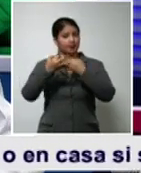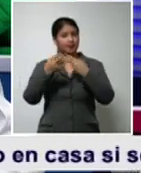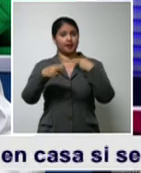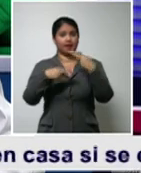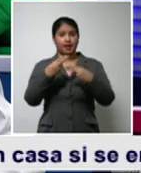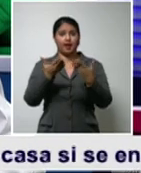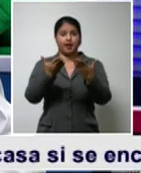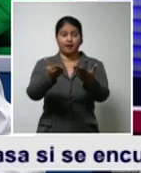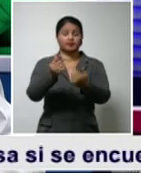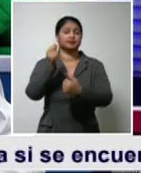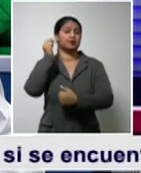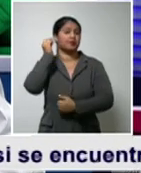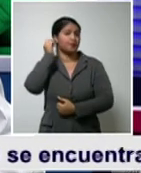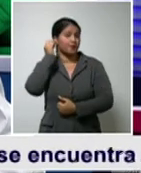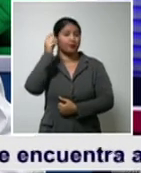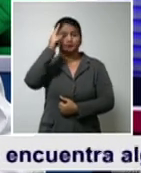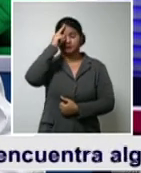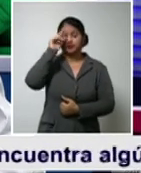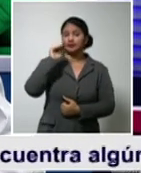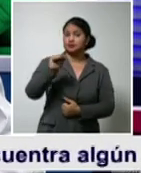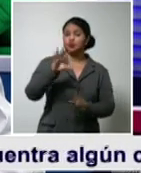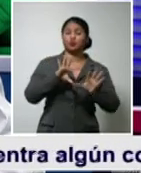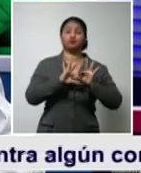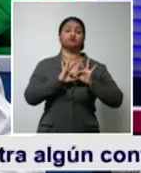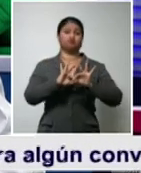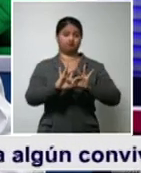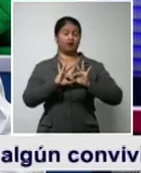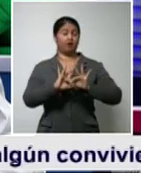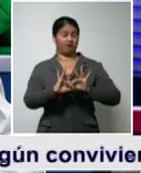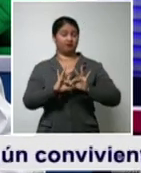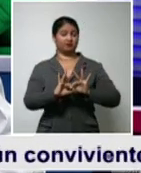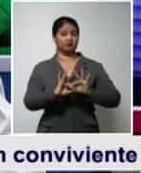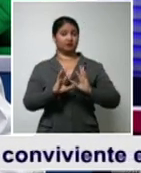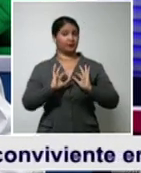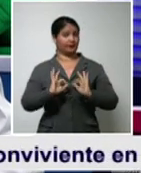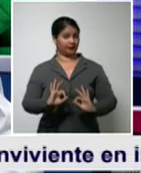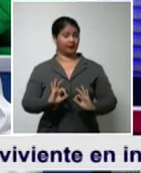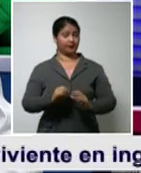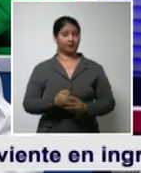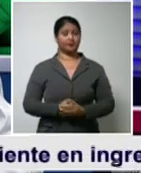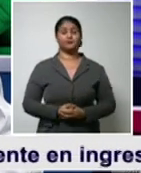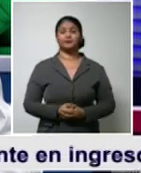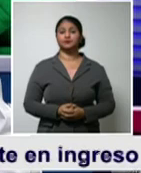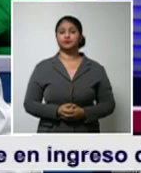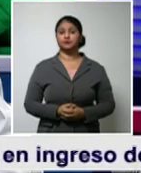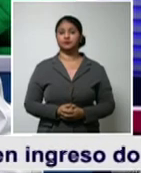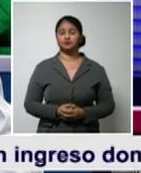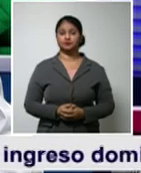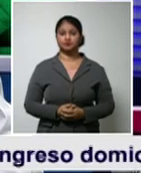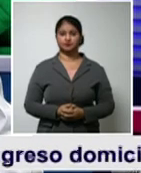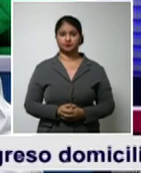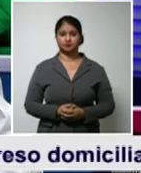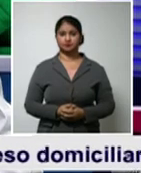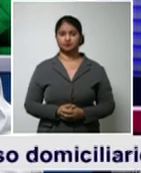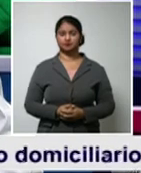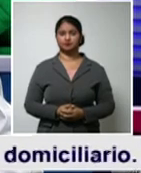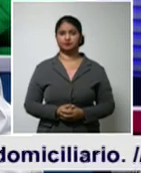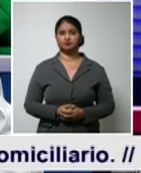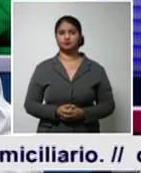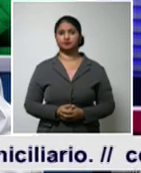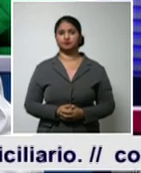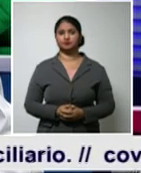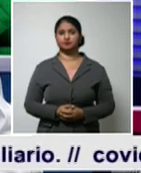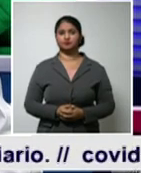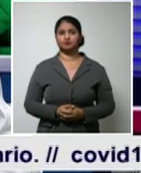ingreso también en terapia intensiva, y lamentablemente en un momento determinado presentó